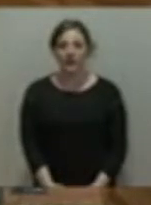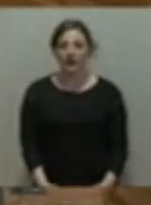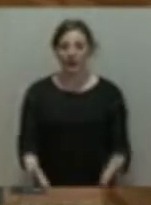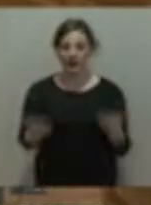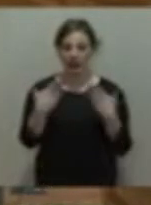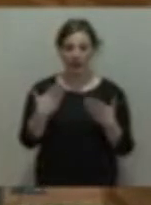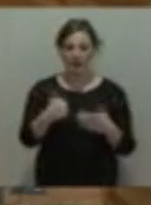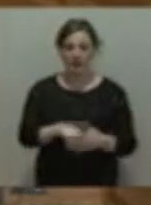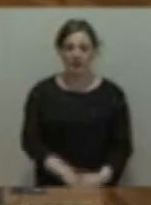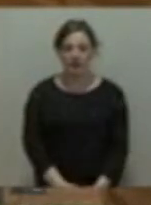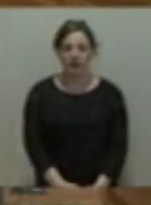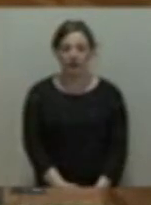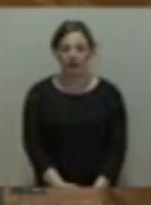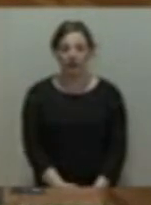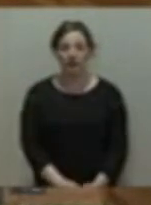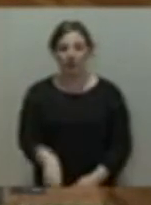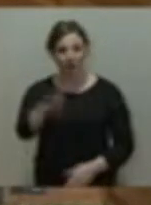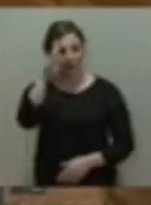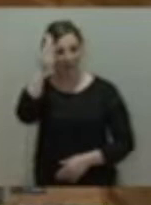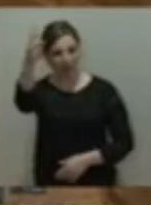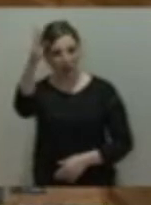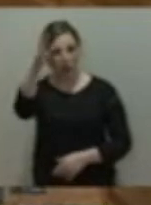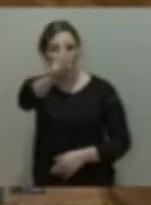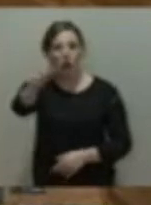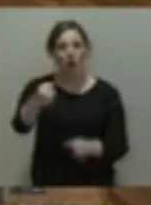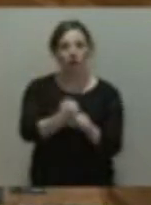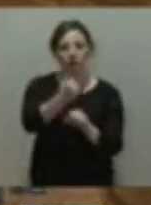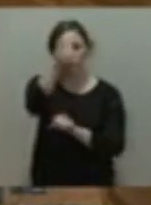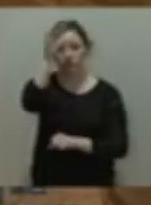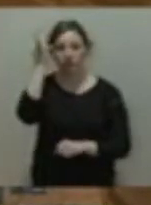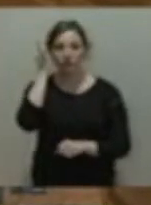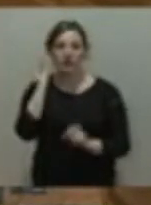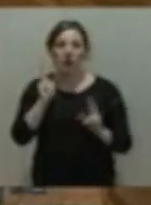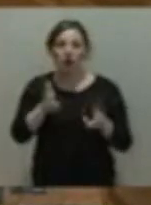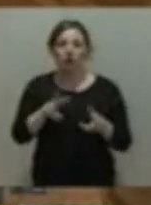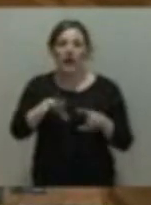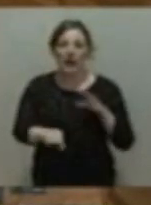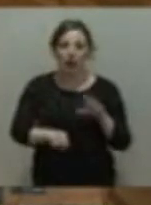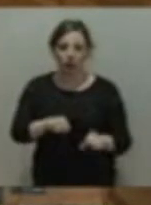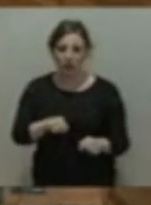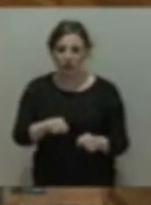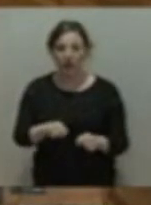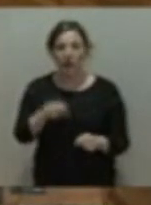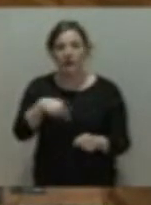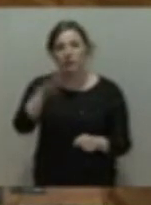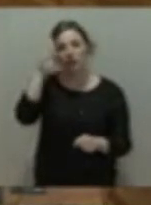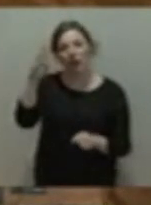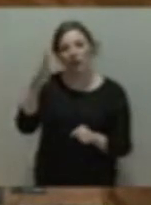Gracias. Un saludo a las trabajadoras y trabajadores del Hotel Reconquista. Un saludo